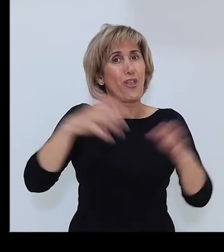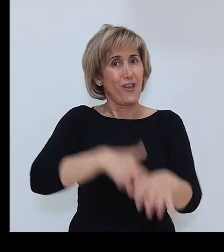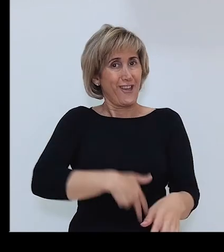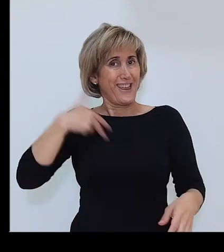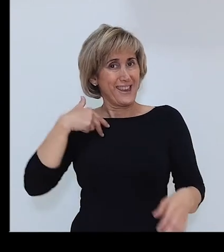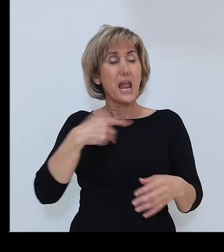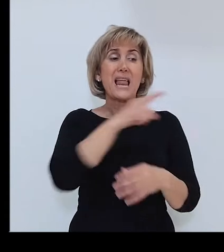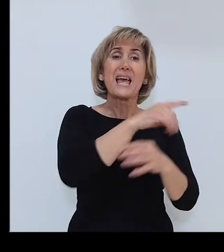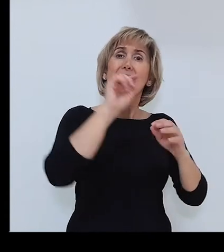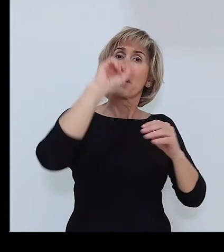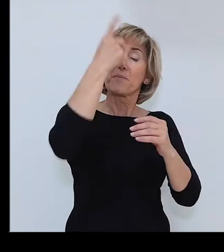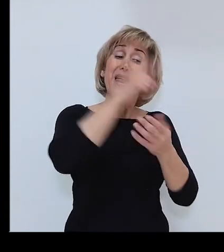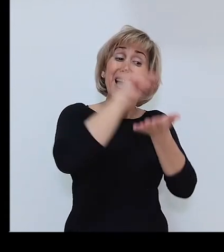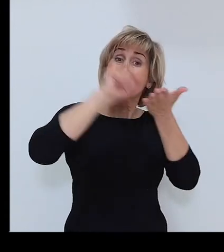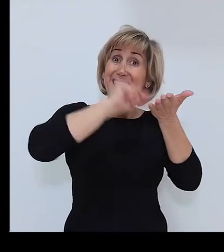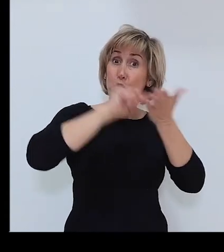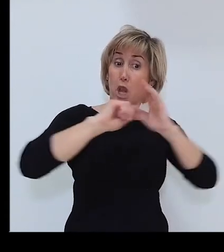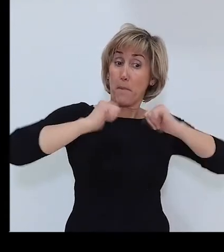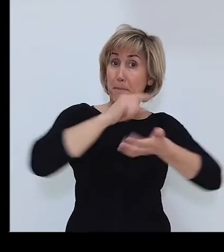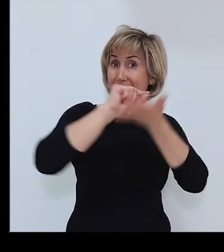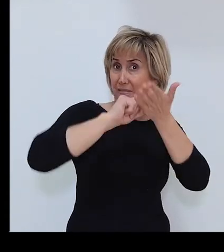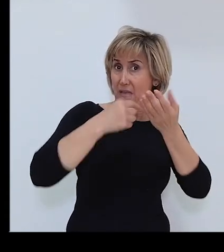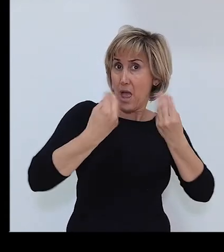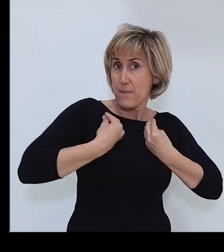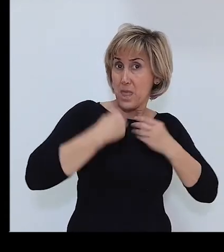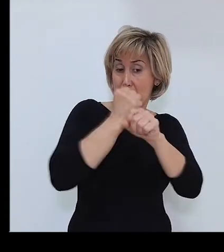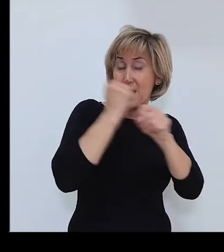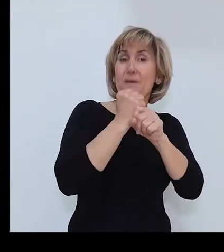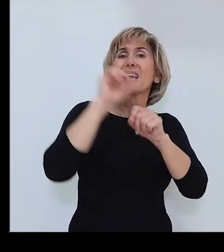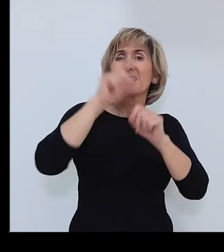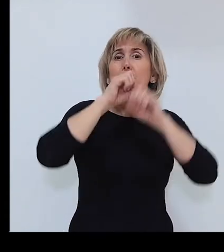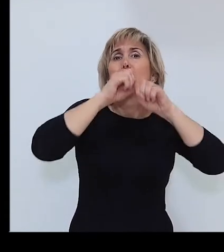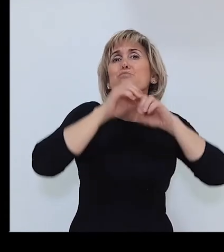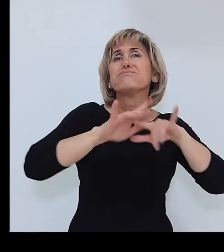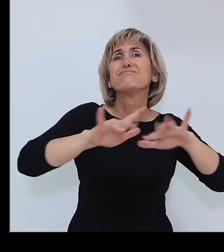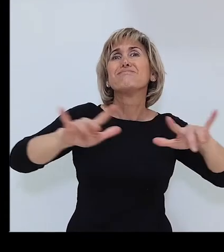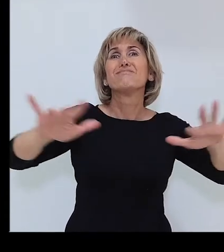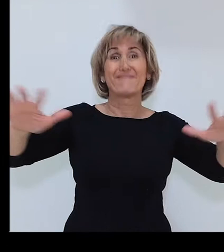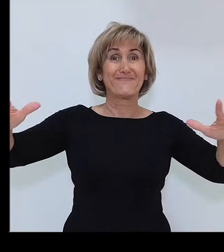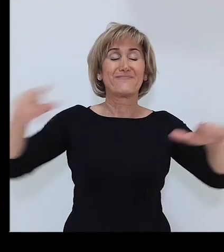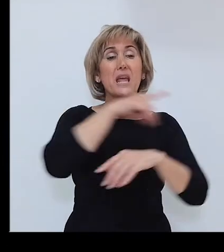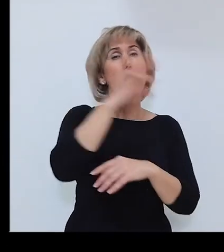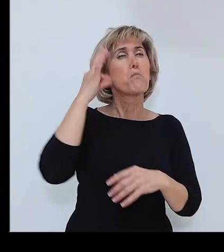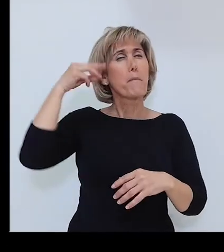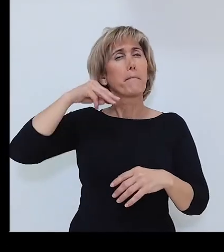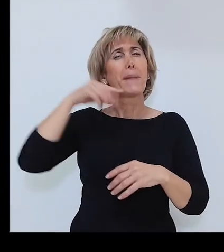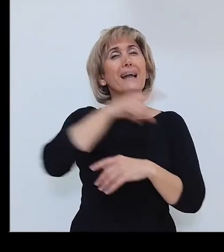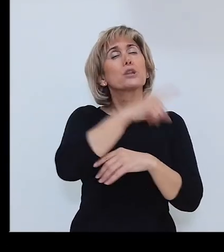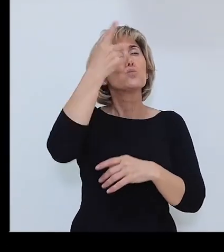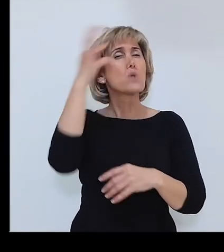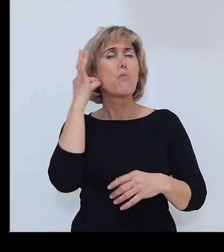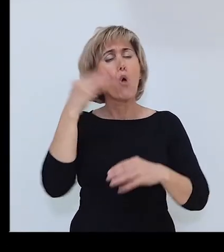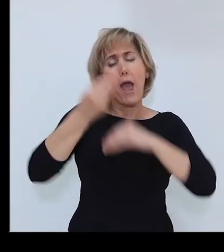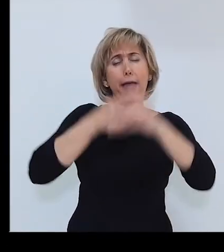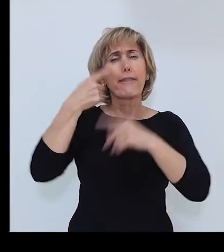como escritora y como divulgadora, porque esa es una de las cosas de Harriet Martineau, que es una mujer que es capaz de poner lo